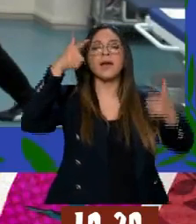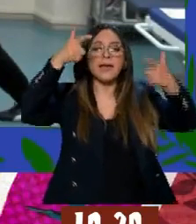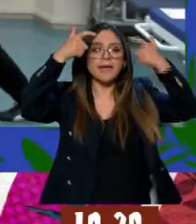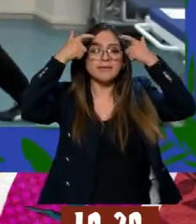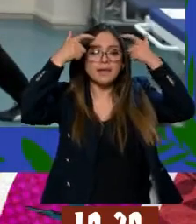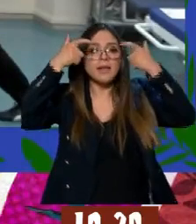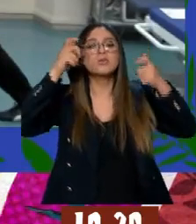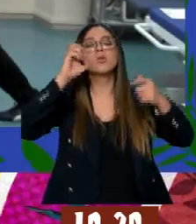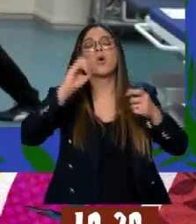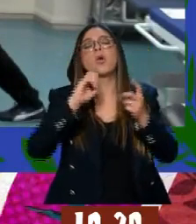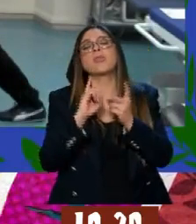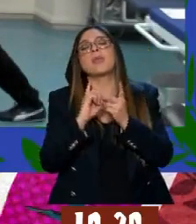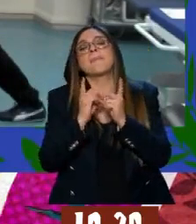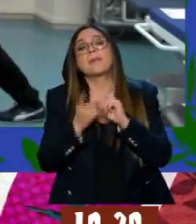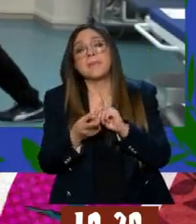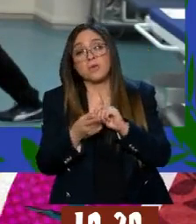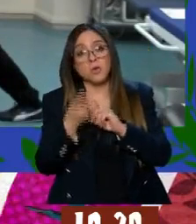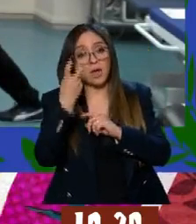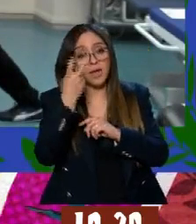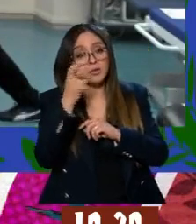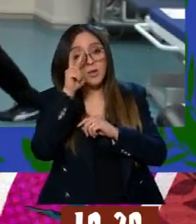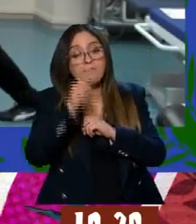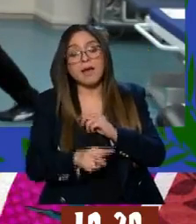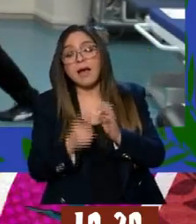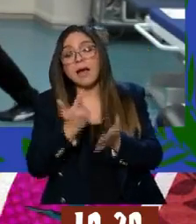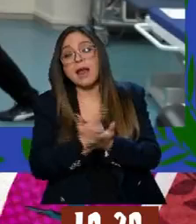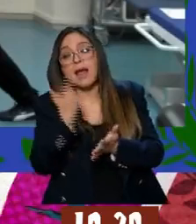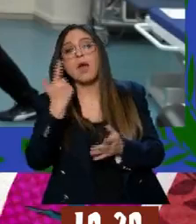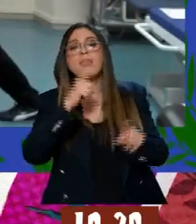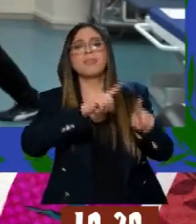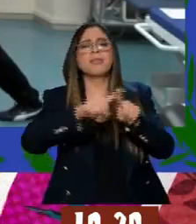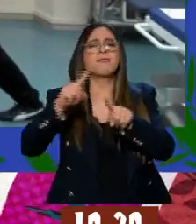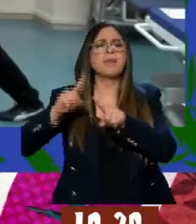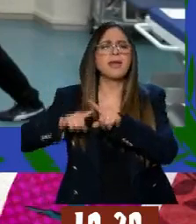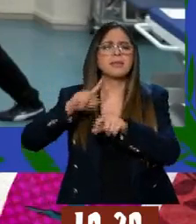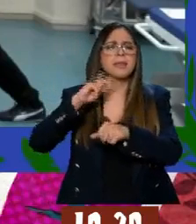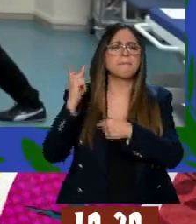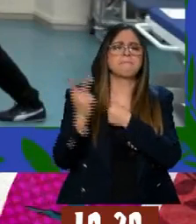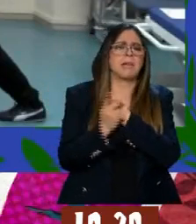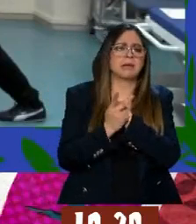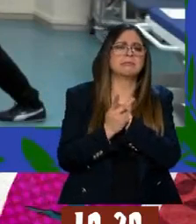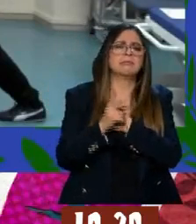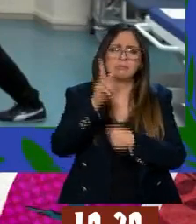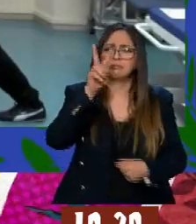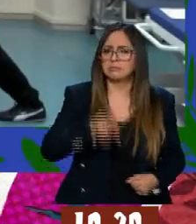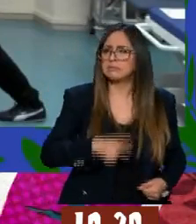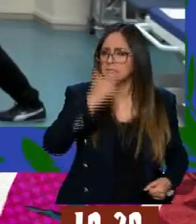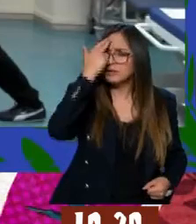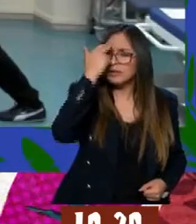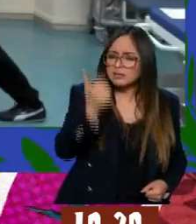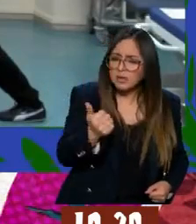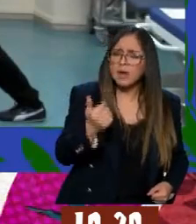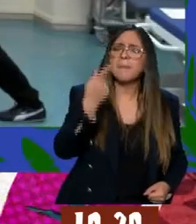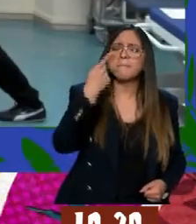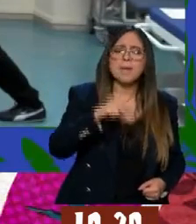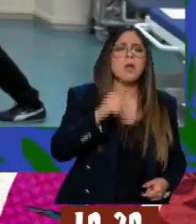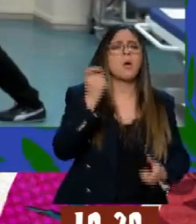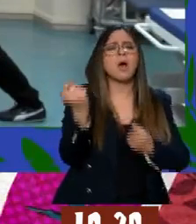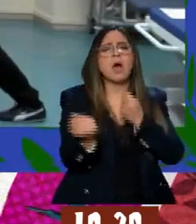que ya son factores de riesgo, inclusive en algunos países considerados mayores, claro que afecta. Secreta unas sustancias,